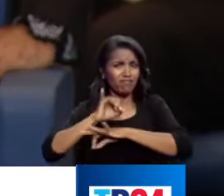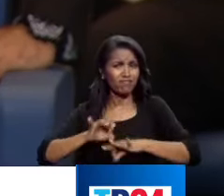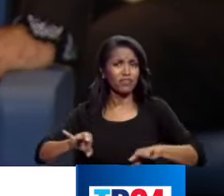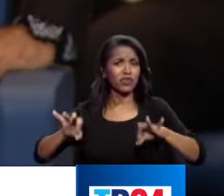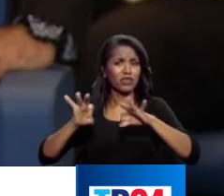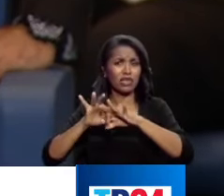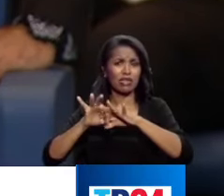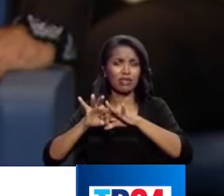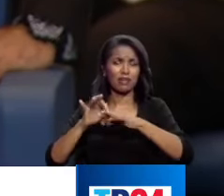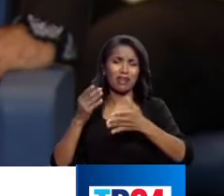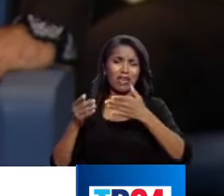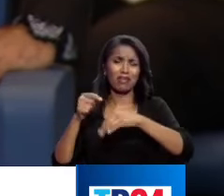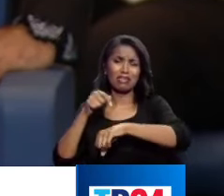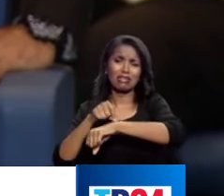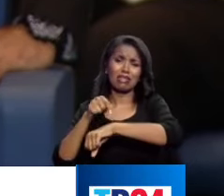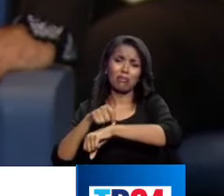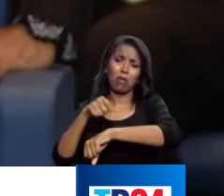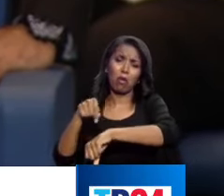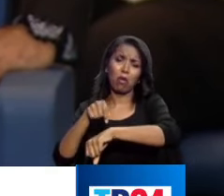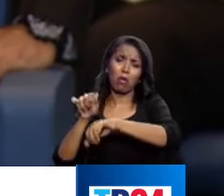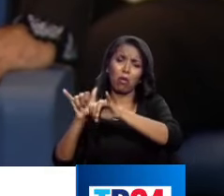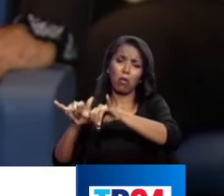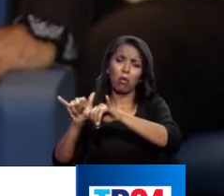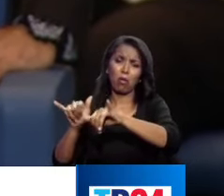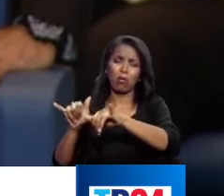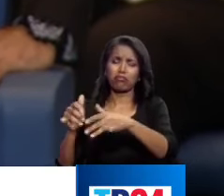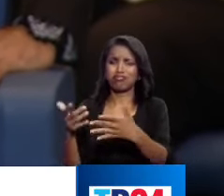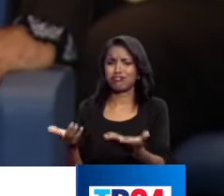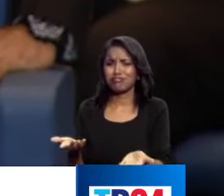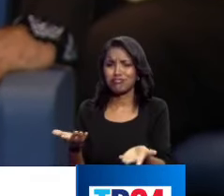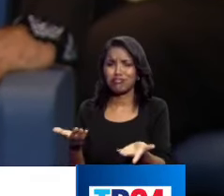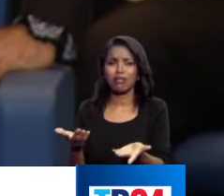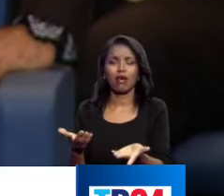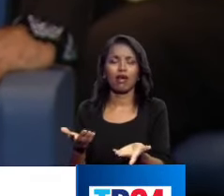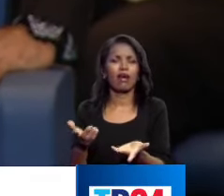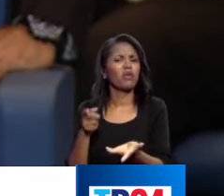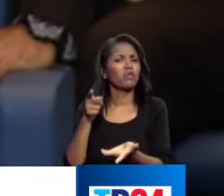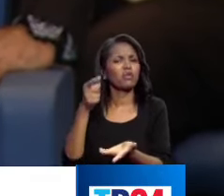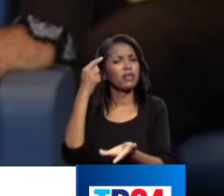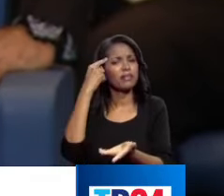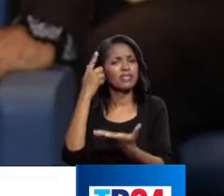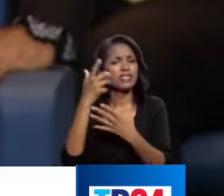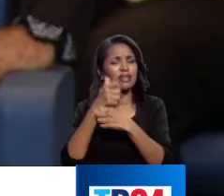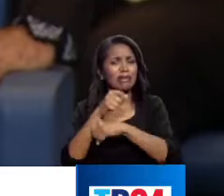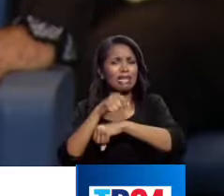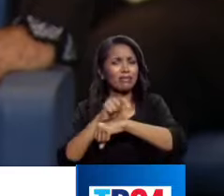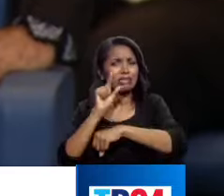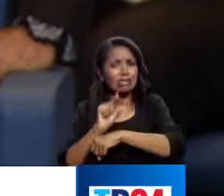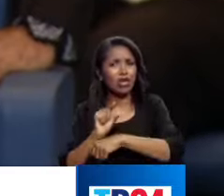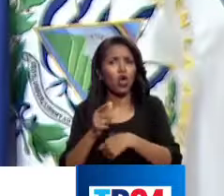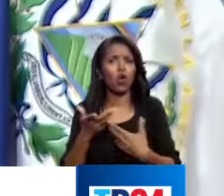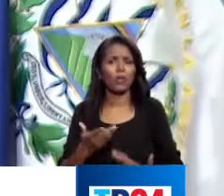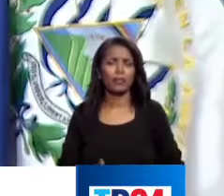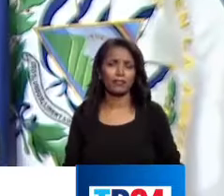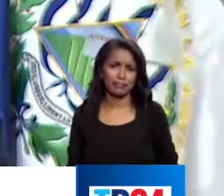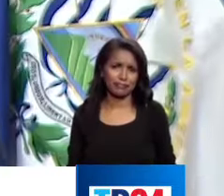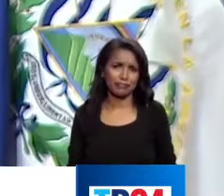turista en dichos trámites son un clamor de los visitantes. ¿Qué acciones propone usted para solucionar esta